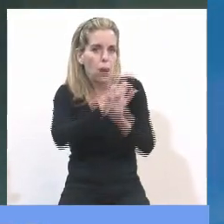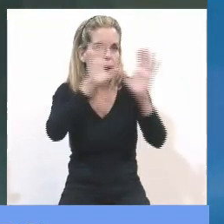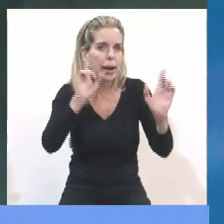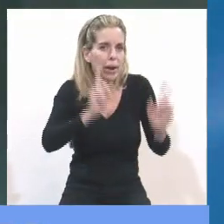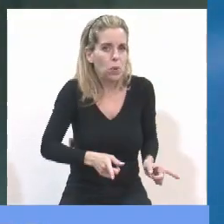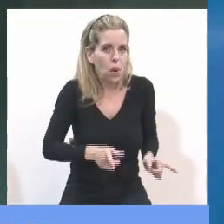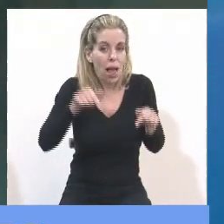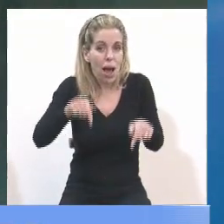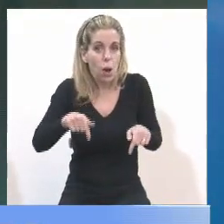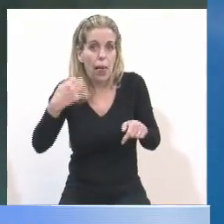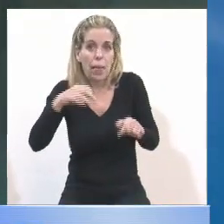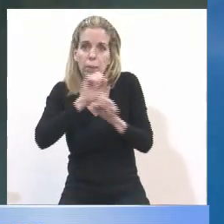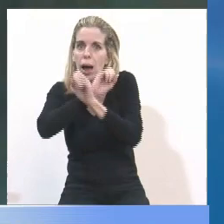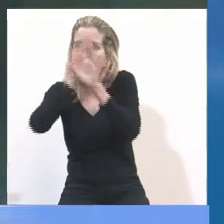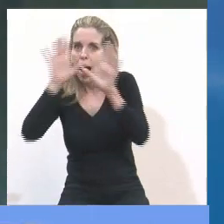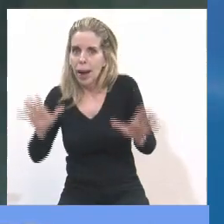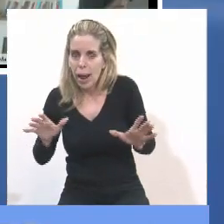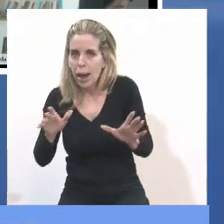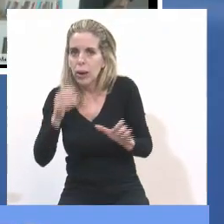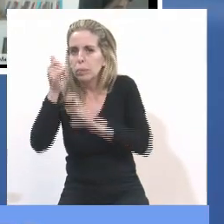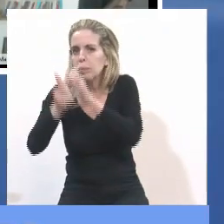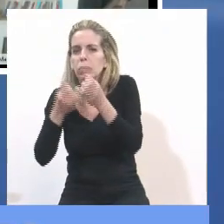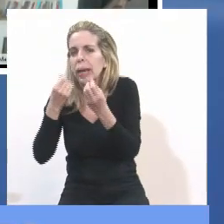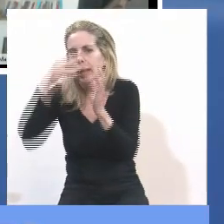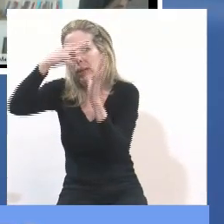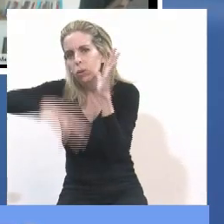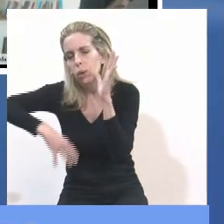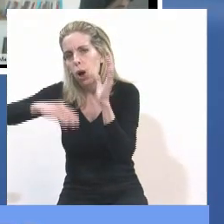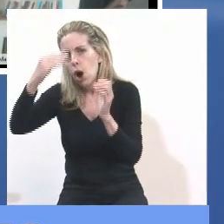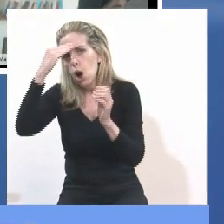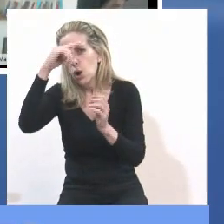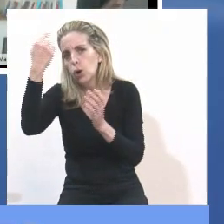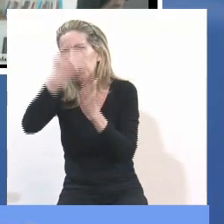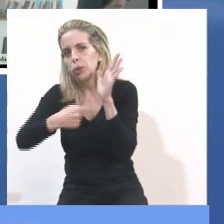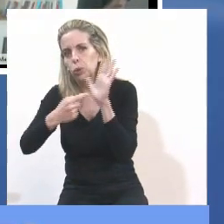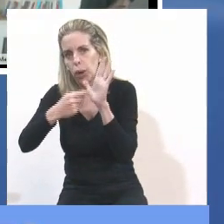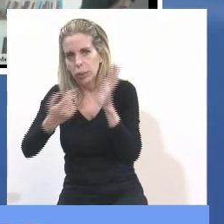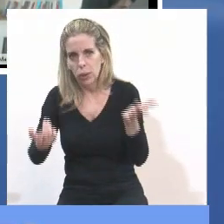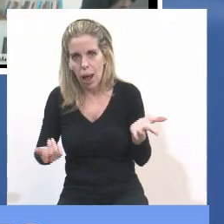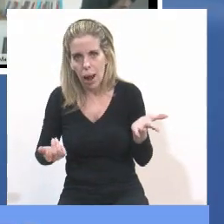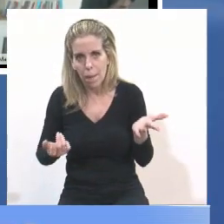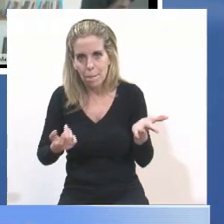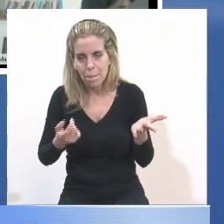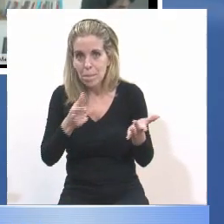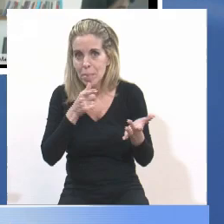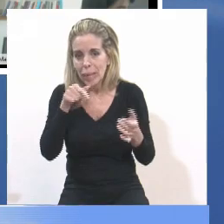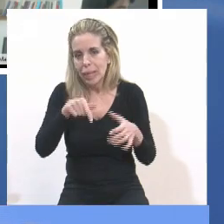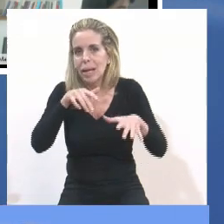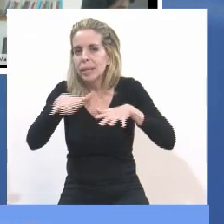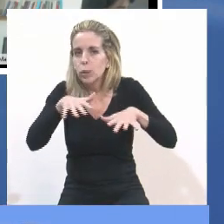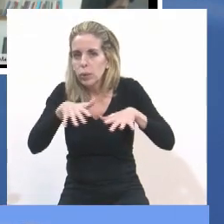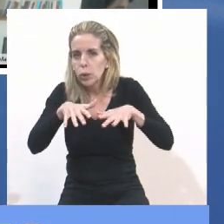lo que dice de puño y letra nuestra Constitución Nacional. Pero creo sinceramente que avalar esta situación